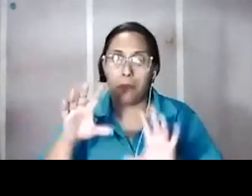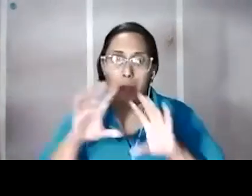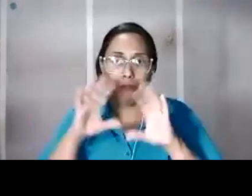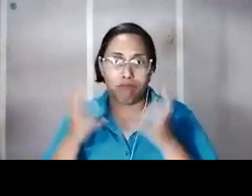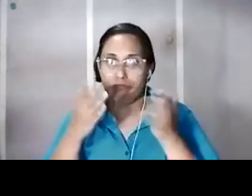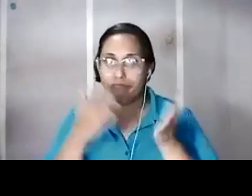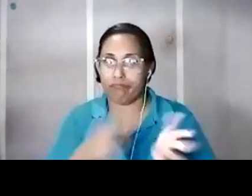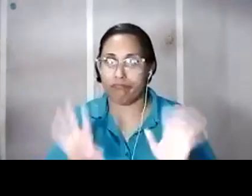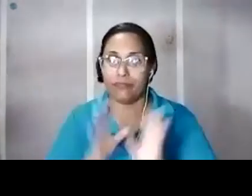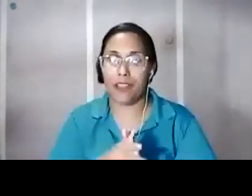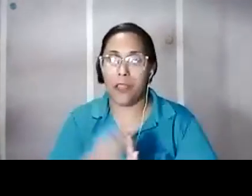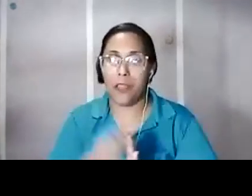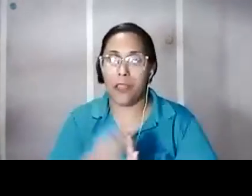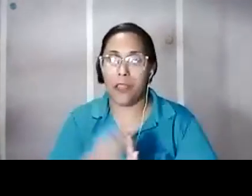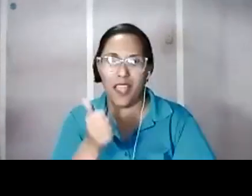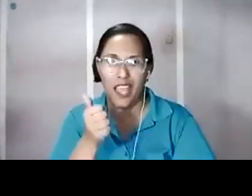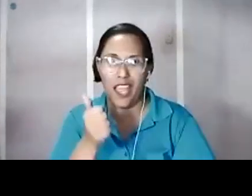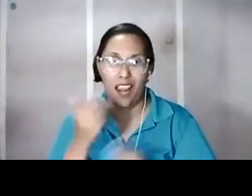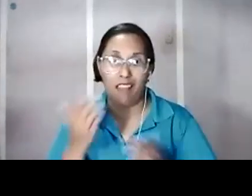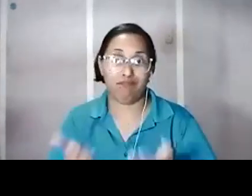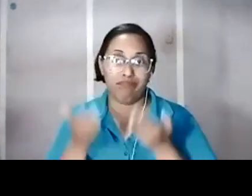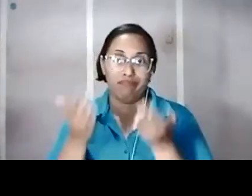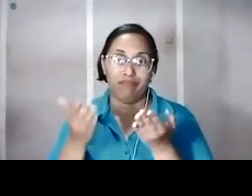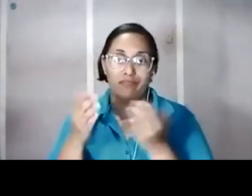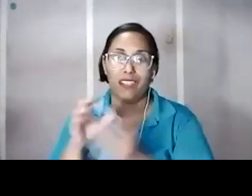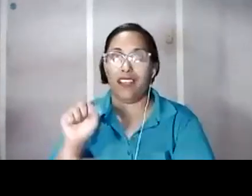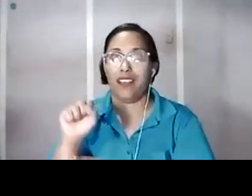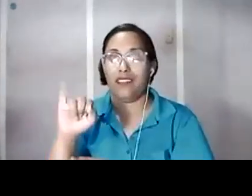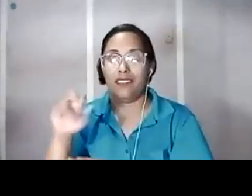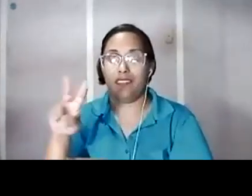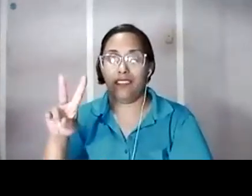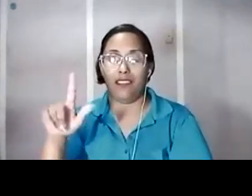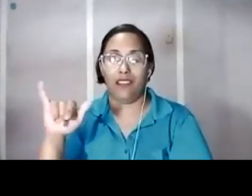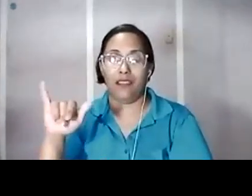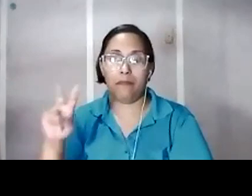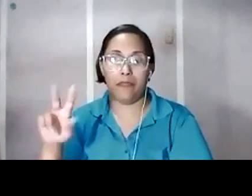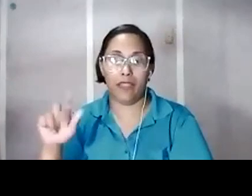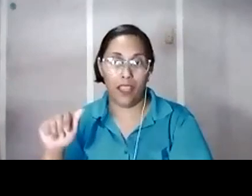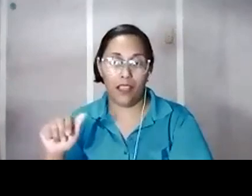Y mañana tengo que entregarle a la doctora Silvia Álvarez Curvelo, que estaba por ahí, parece que se fue,